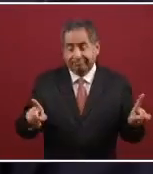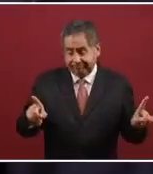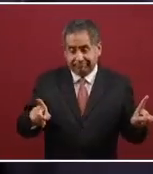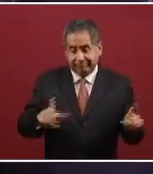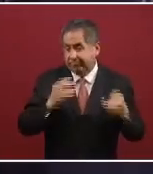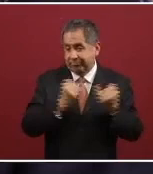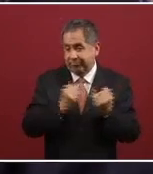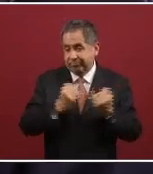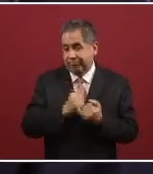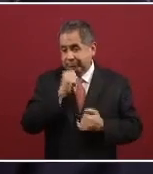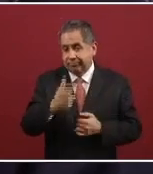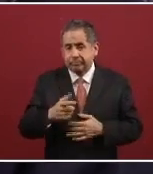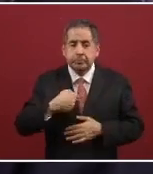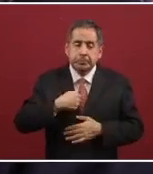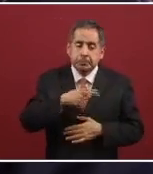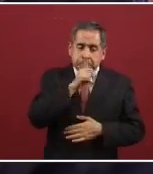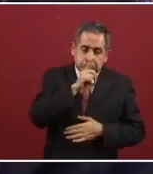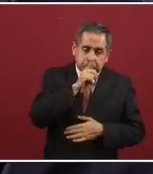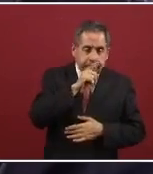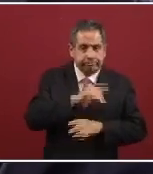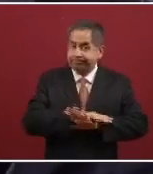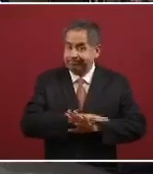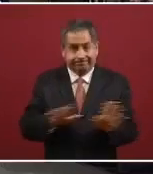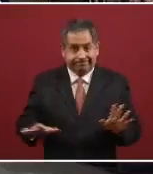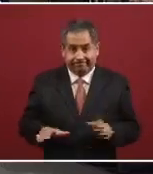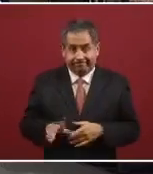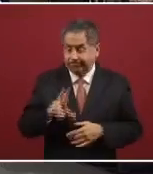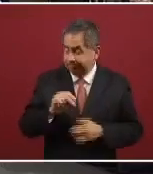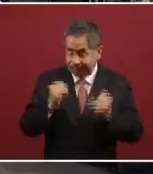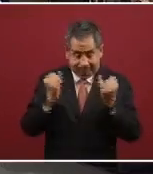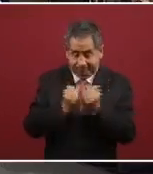No me puedo quedar así callado, ¿no?